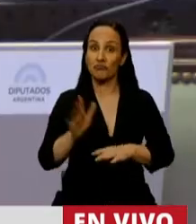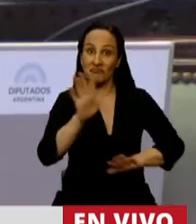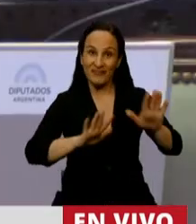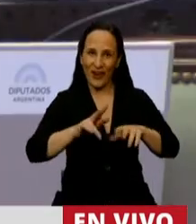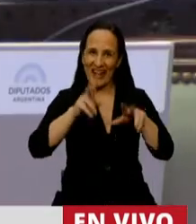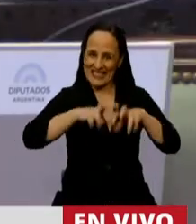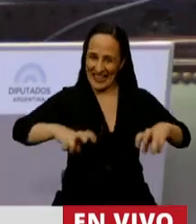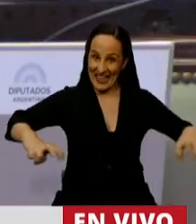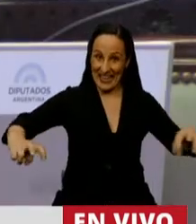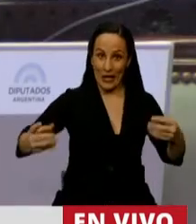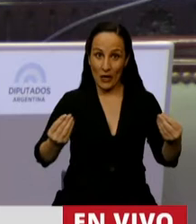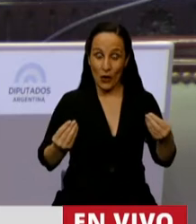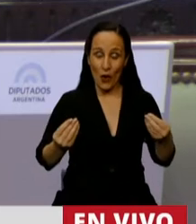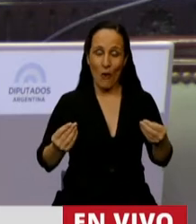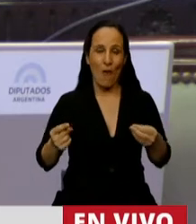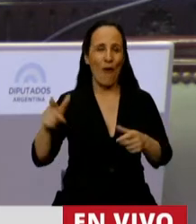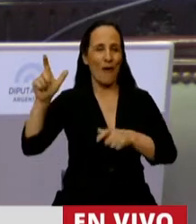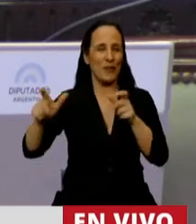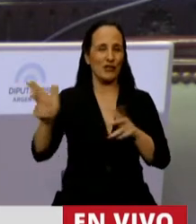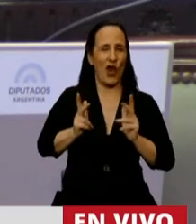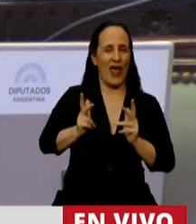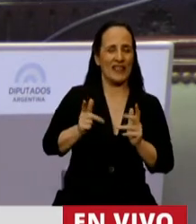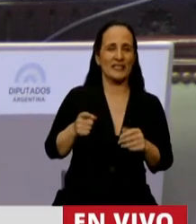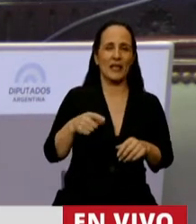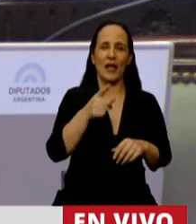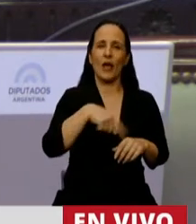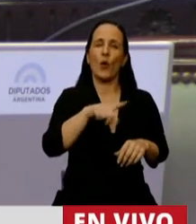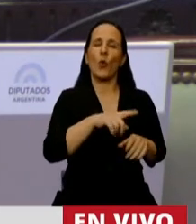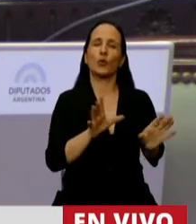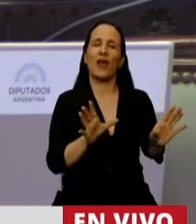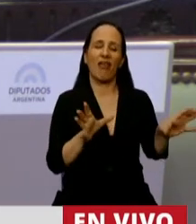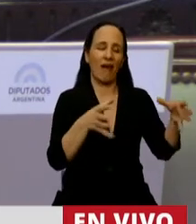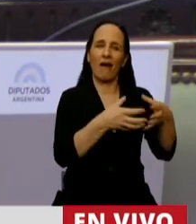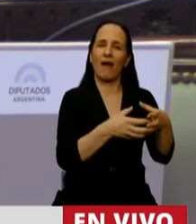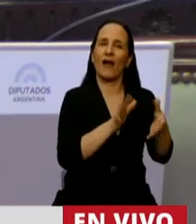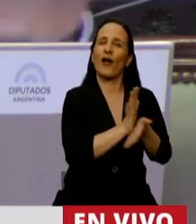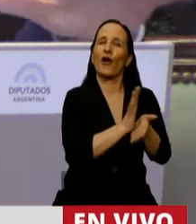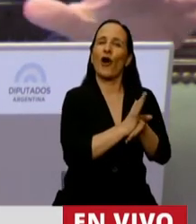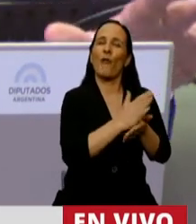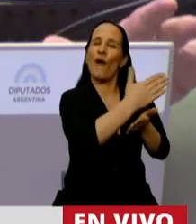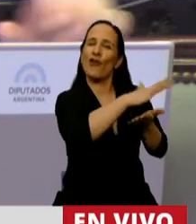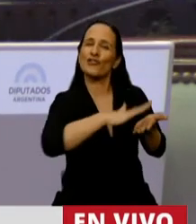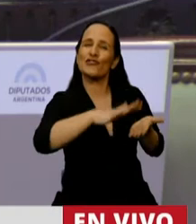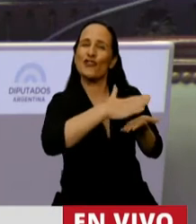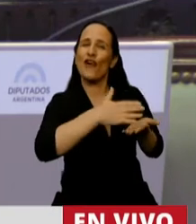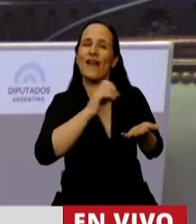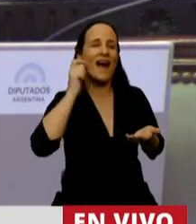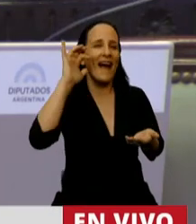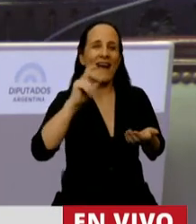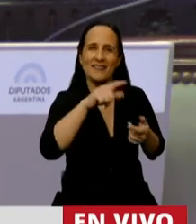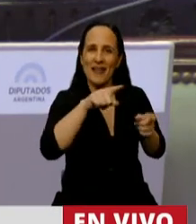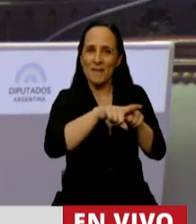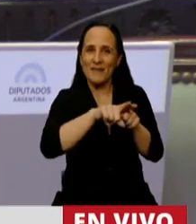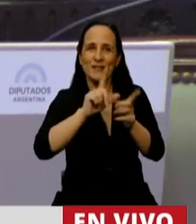este lugar me decía en tono de broma, ustedes vendrían a ser la Franja de Gaza, y nos señalaba este espacio en el que estaba el